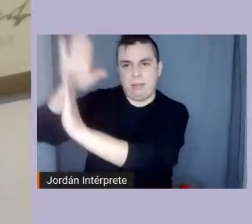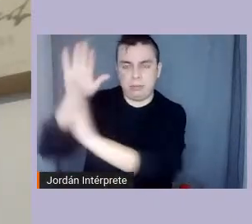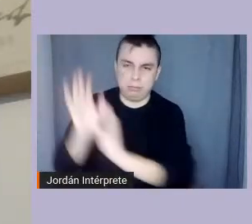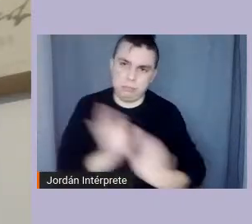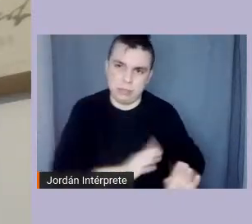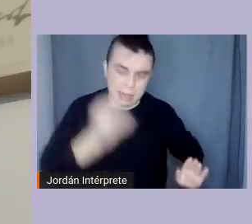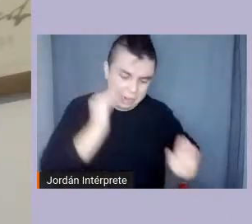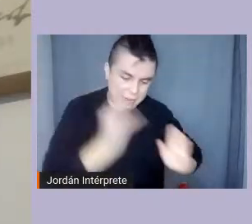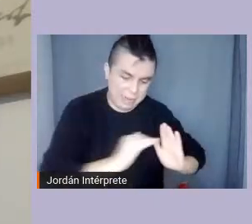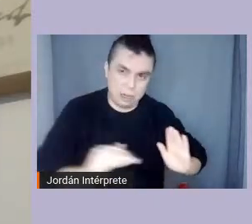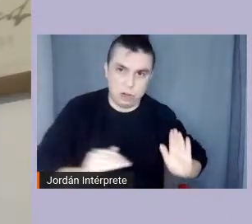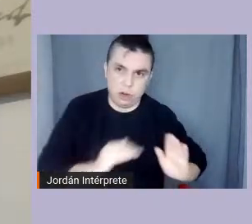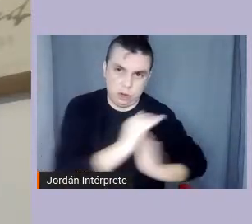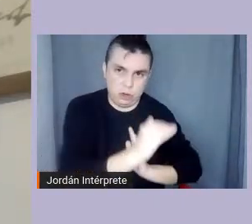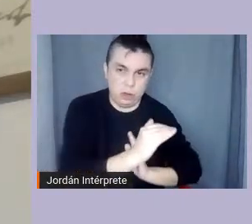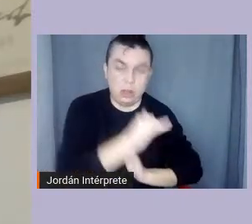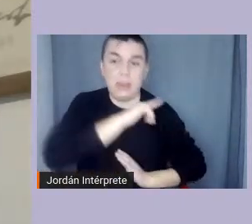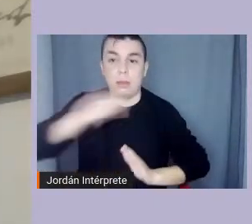con la música.